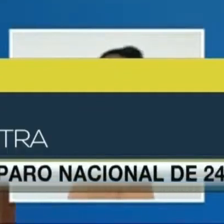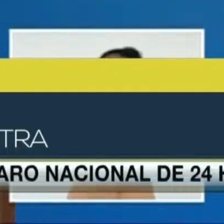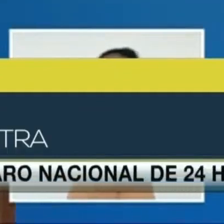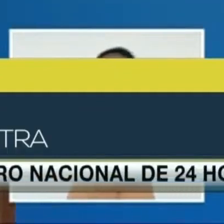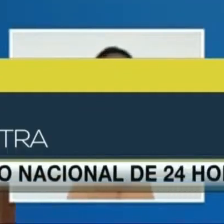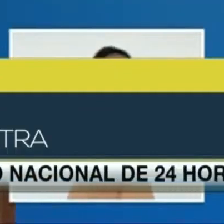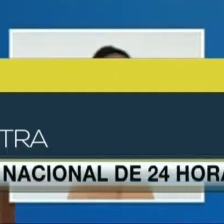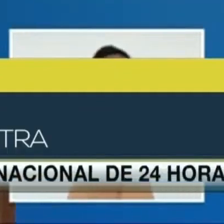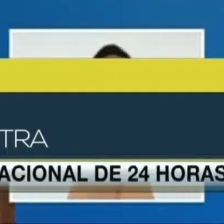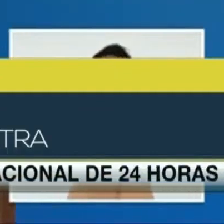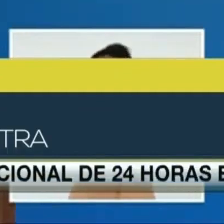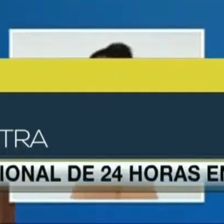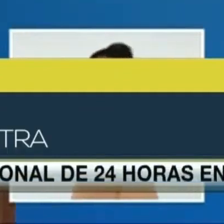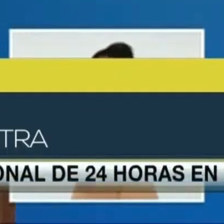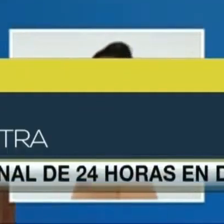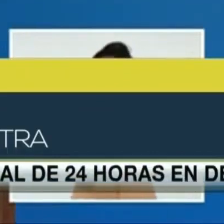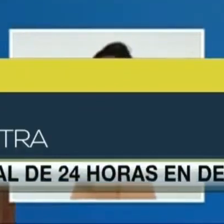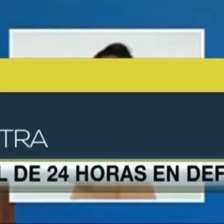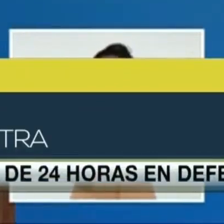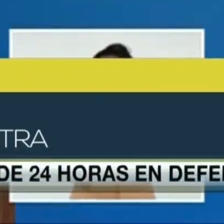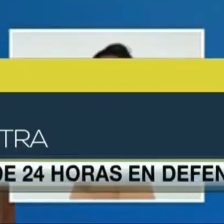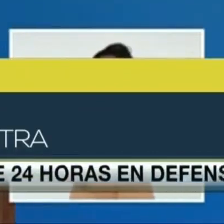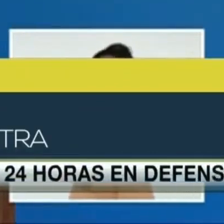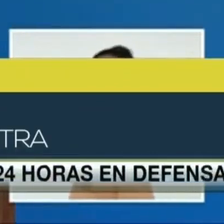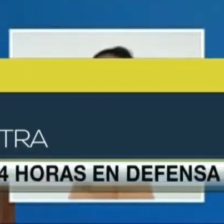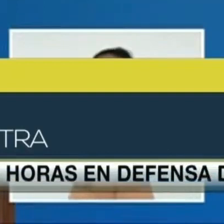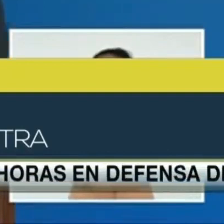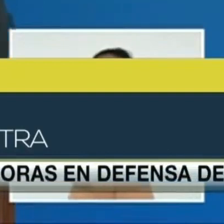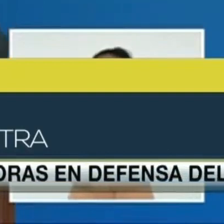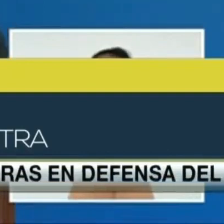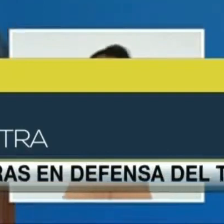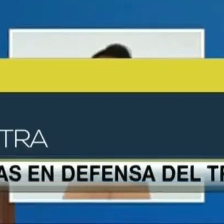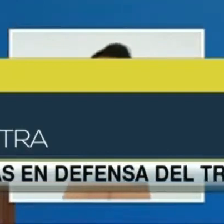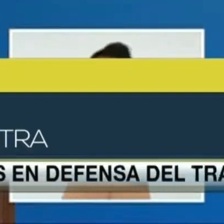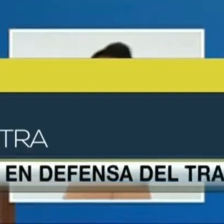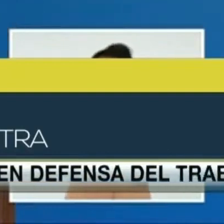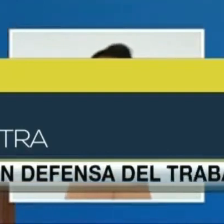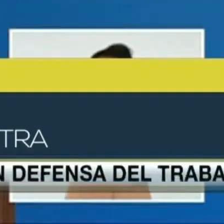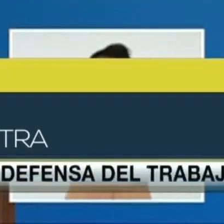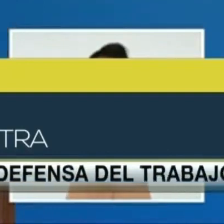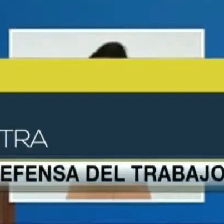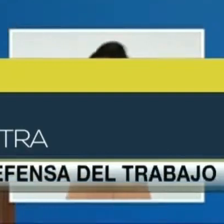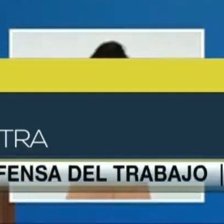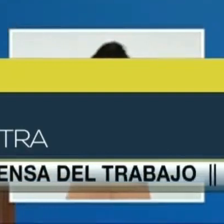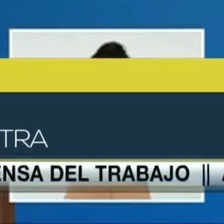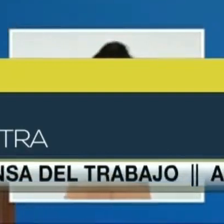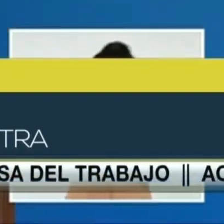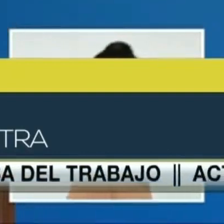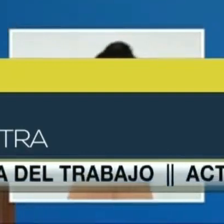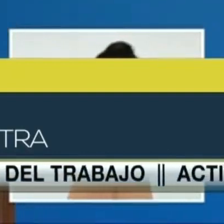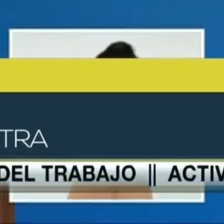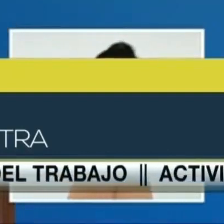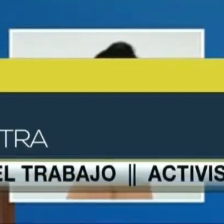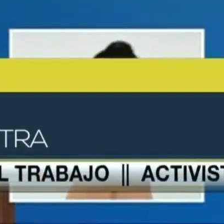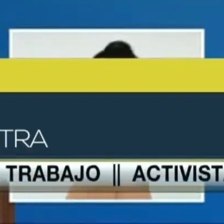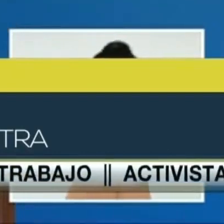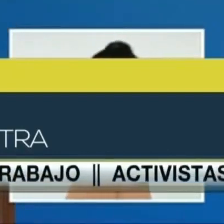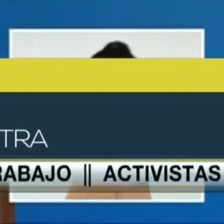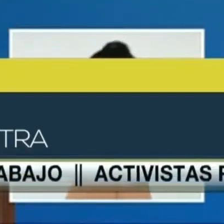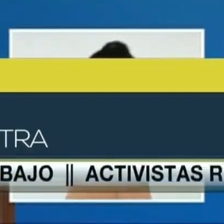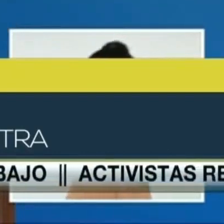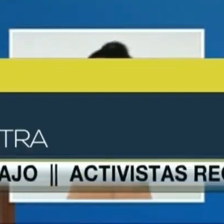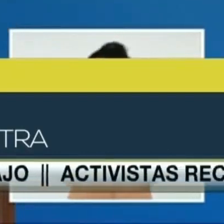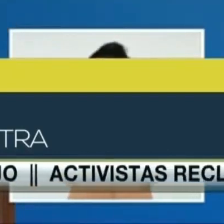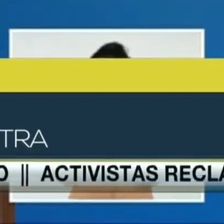aranceles sobre las remesas. Quien fija una comisión